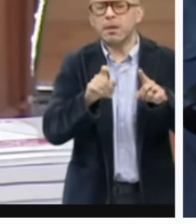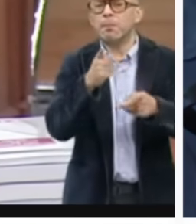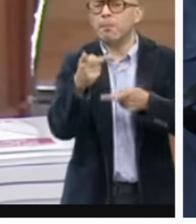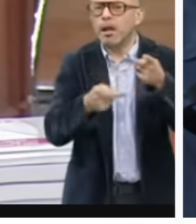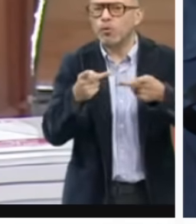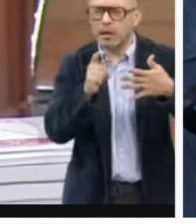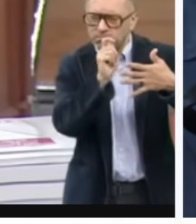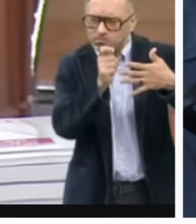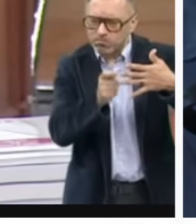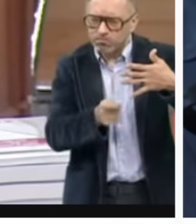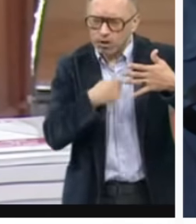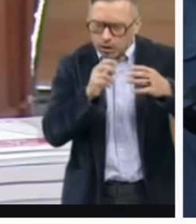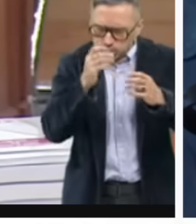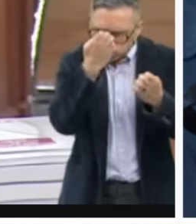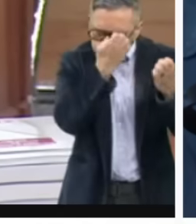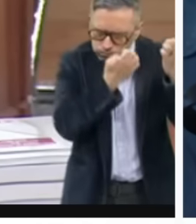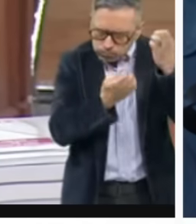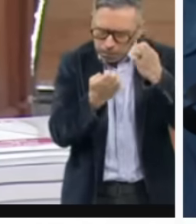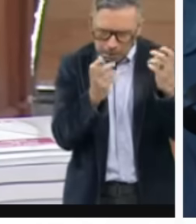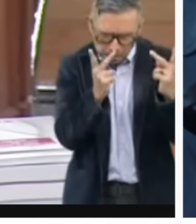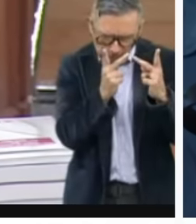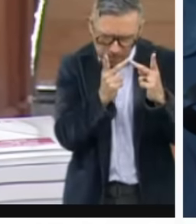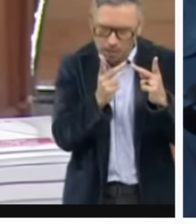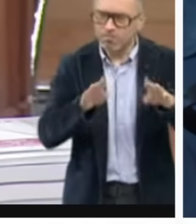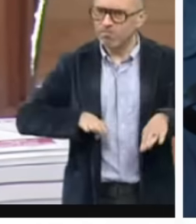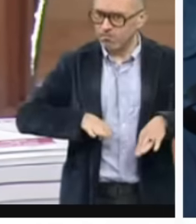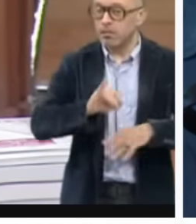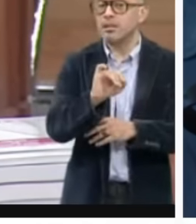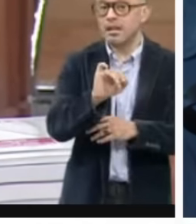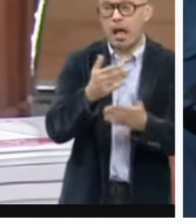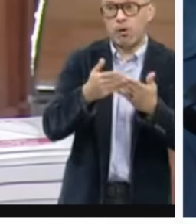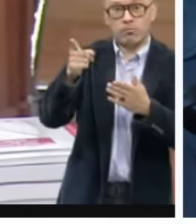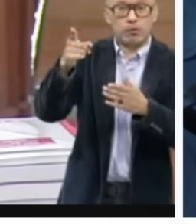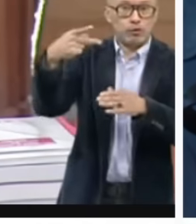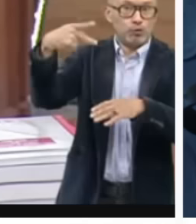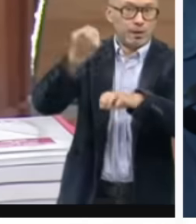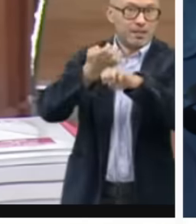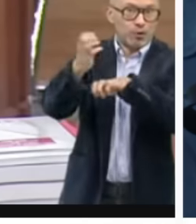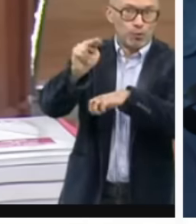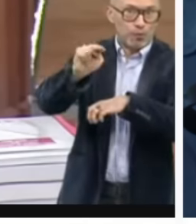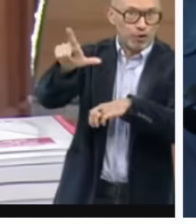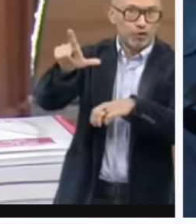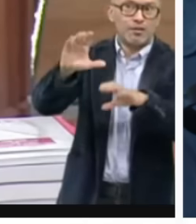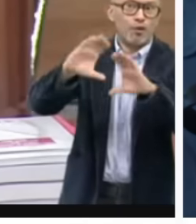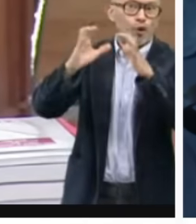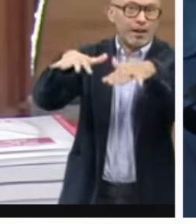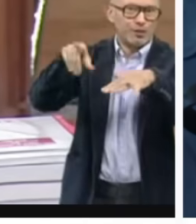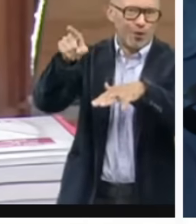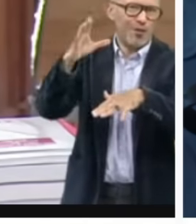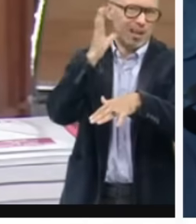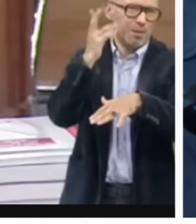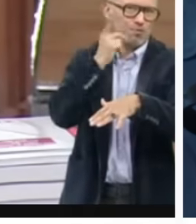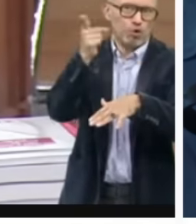y en efecto la coincidencia es que en esta parte pues le toca ya a su estado, a su congreso, a sus autoridades que son competentes en esta materia